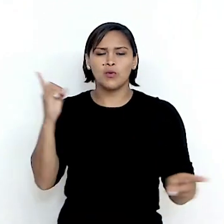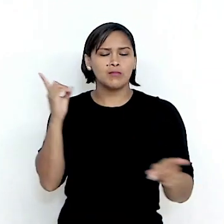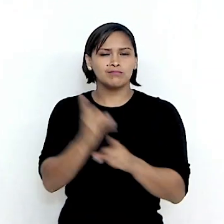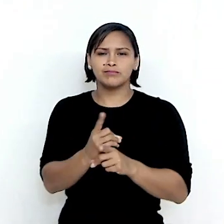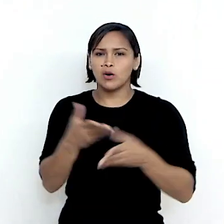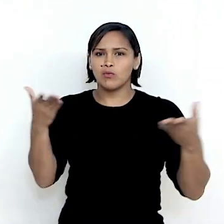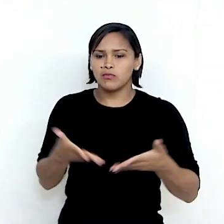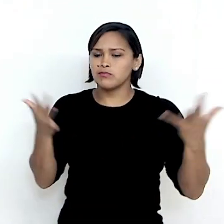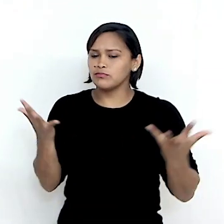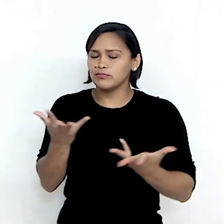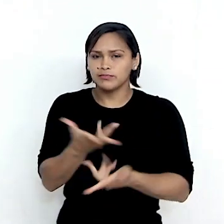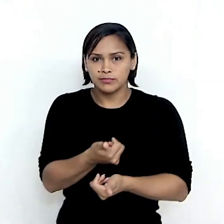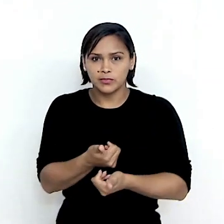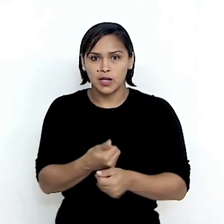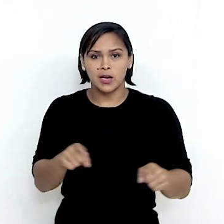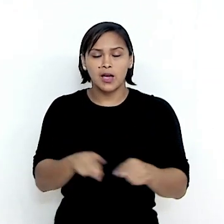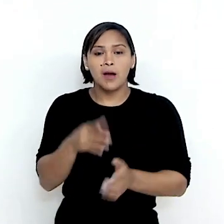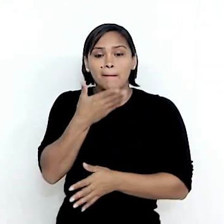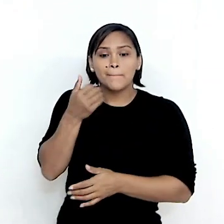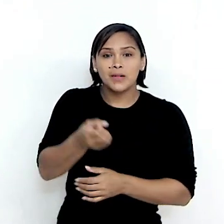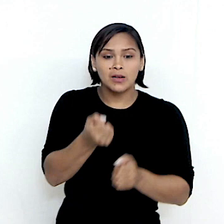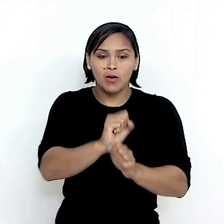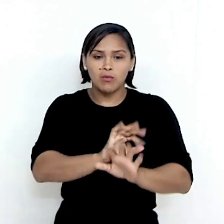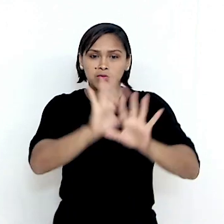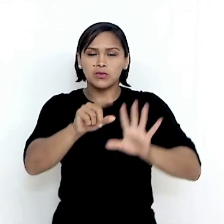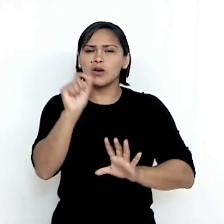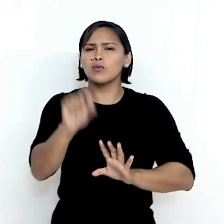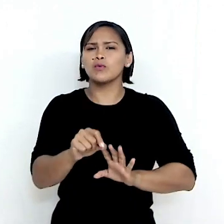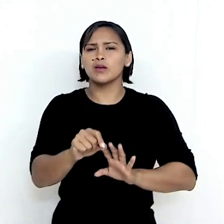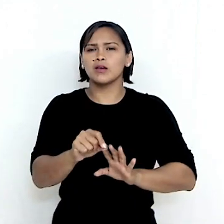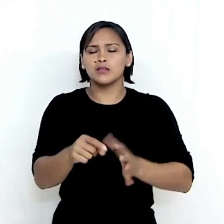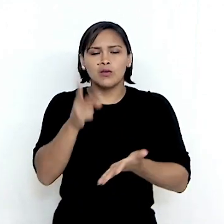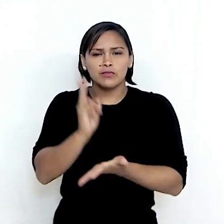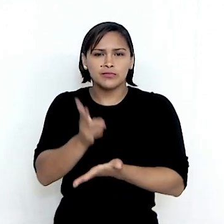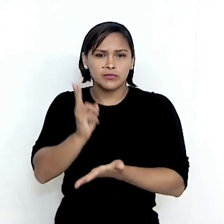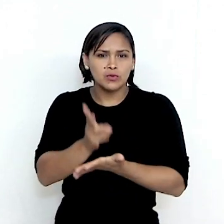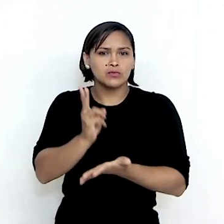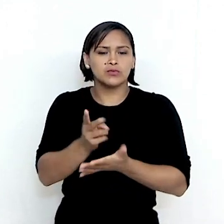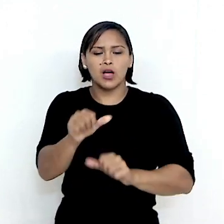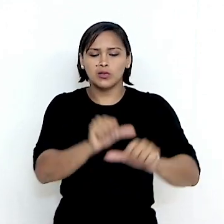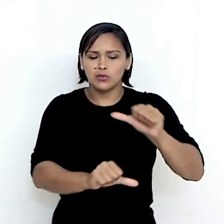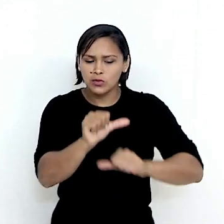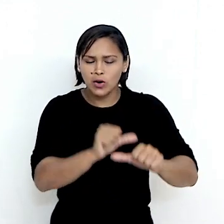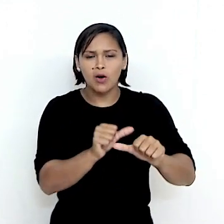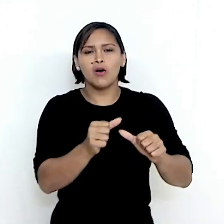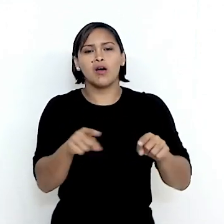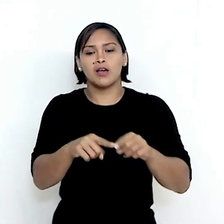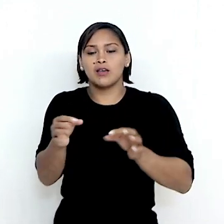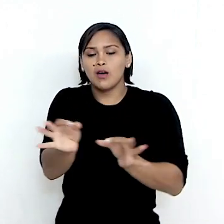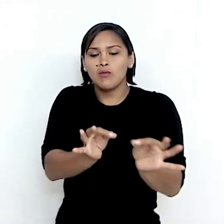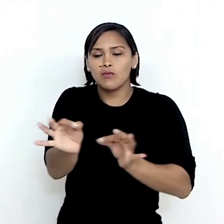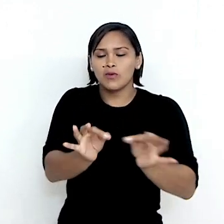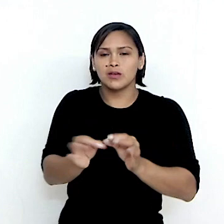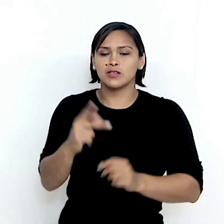cuya mejor expresión son los continuos intercambios y coordinación entre ambos países, de los cuales este